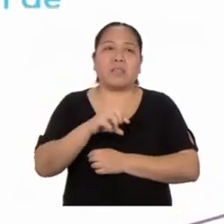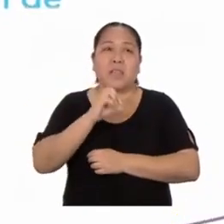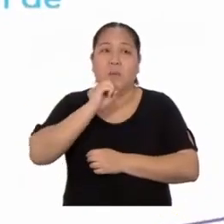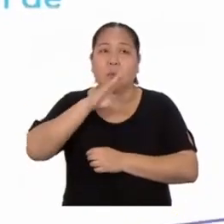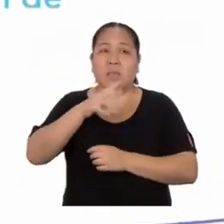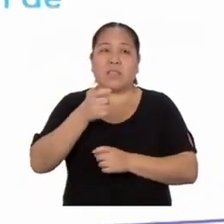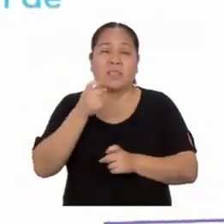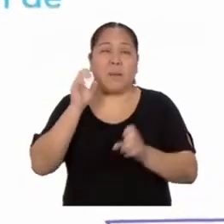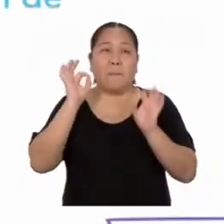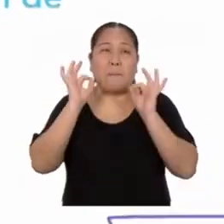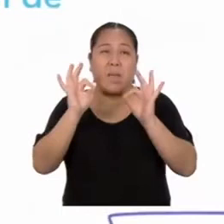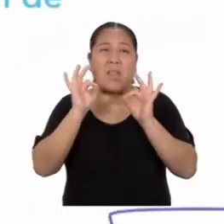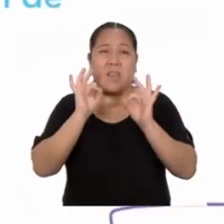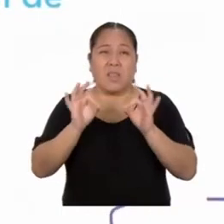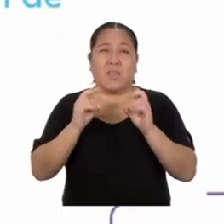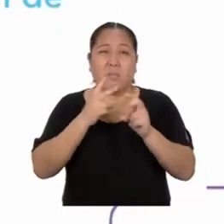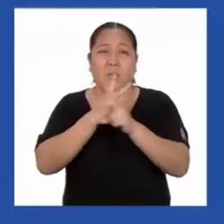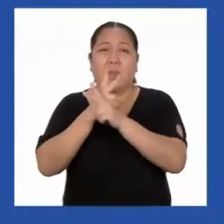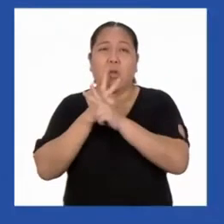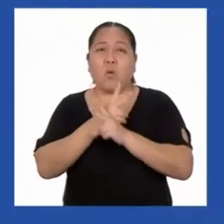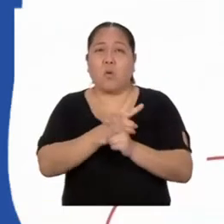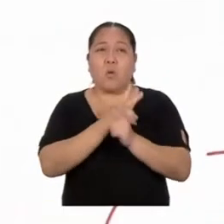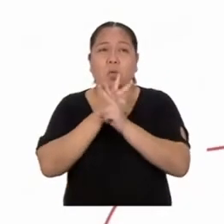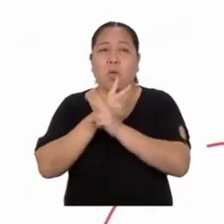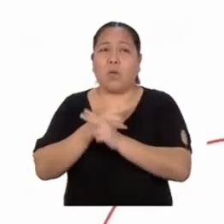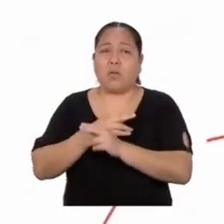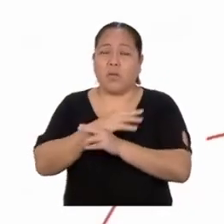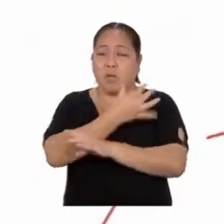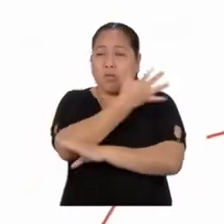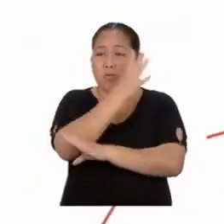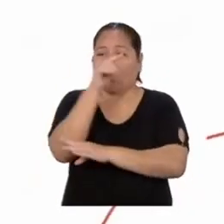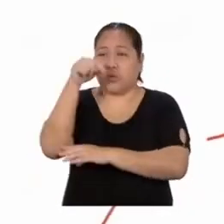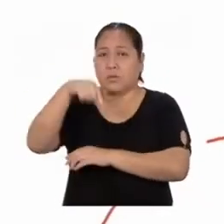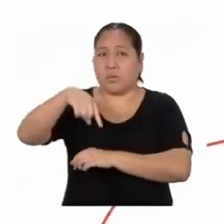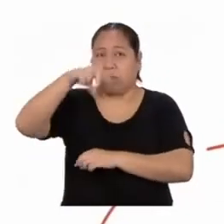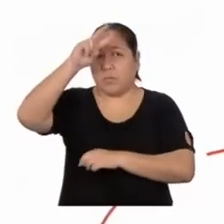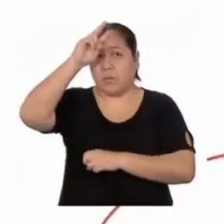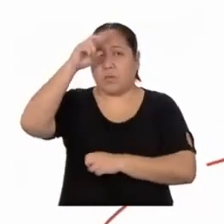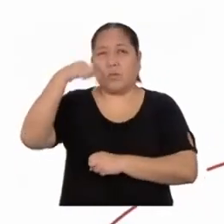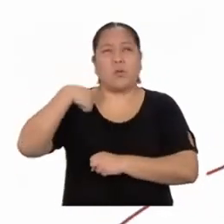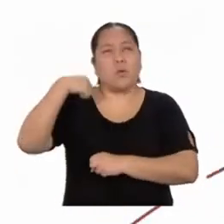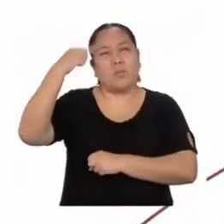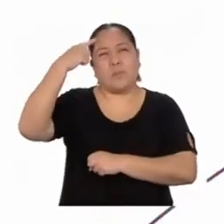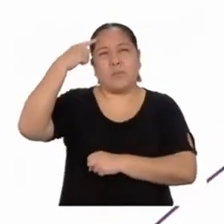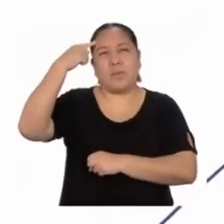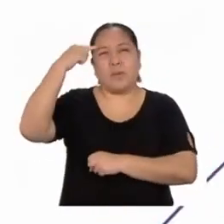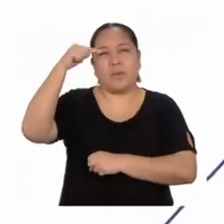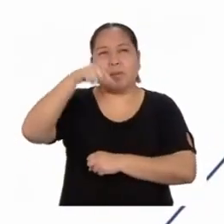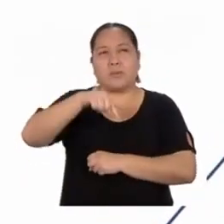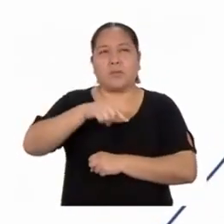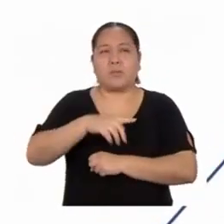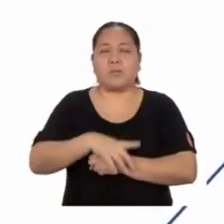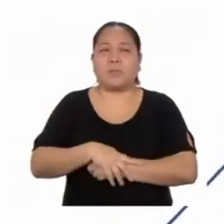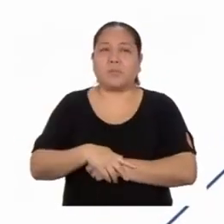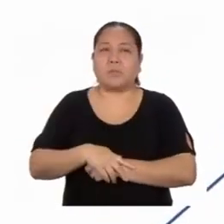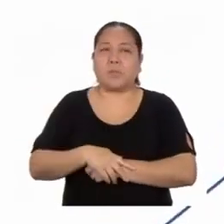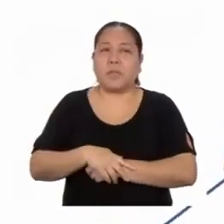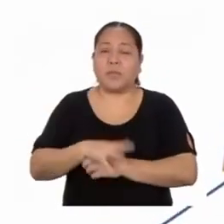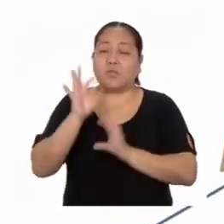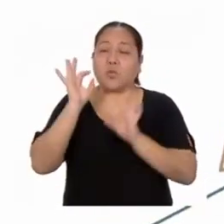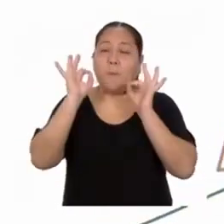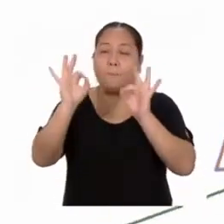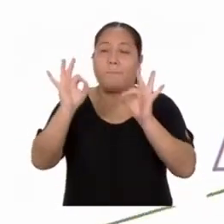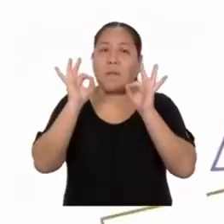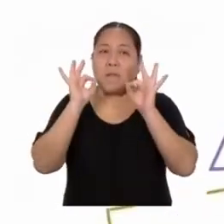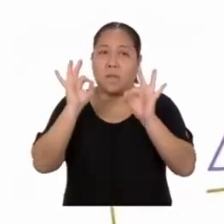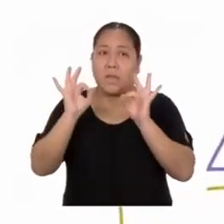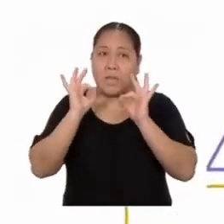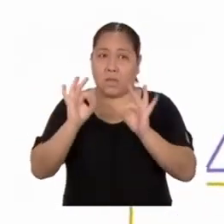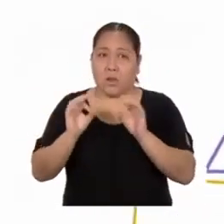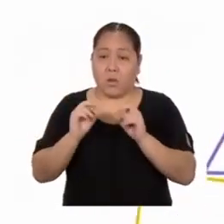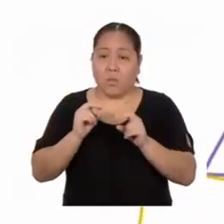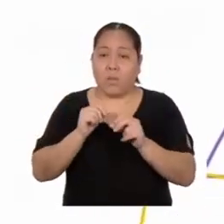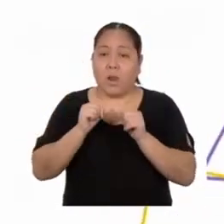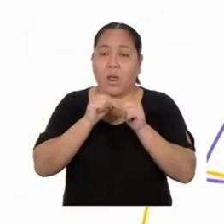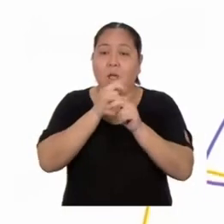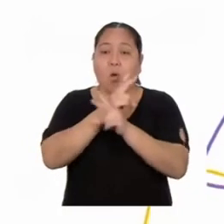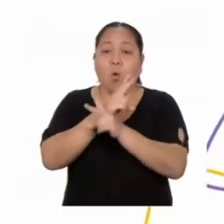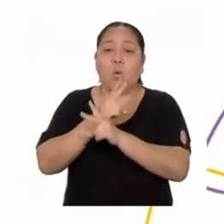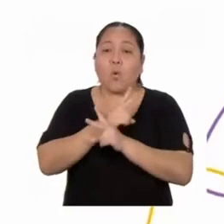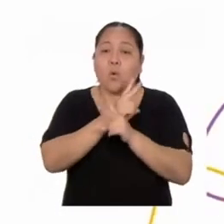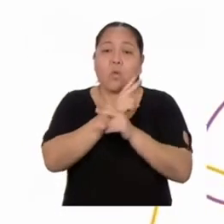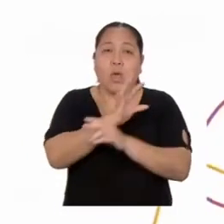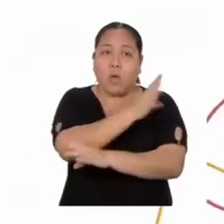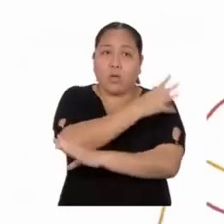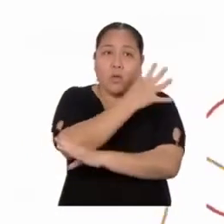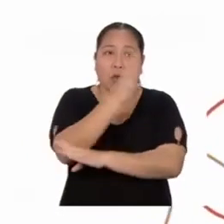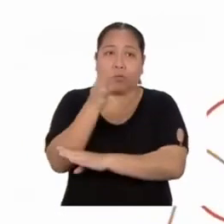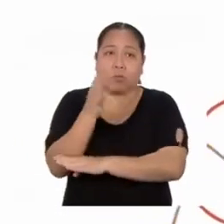para la conservación de los bosques en el Perú. Por eso, creo que se trata sobre aquello que es un peligro para la conservación de los bosques.